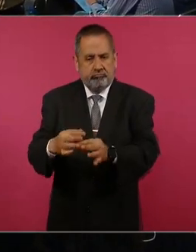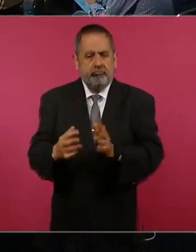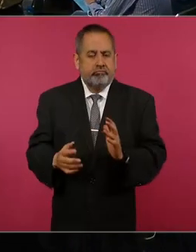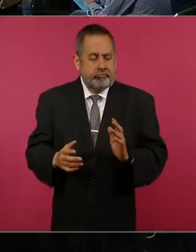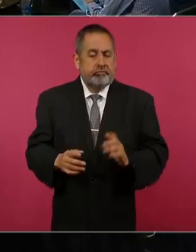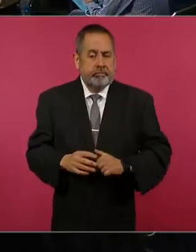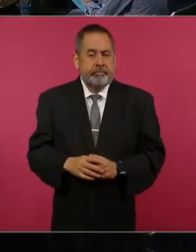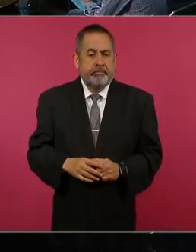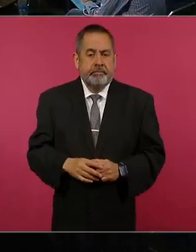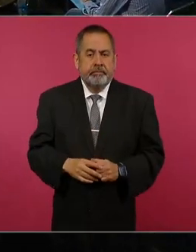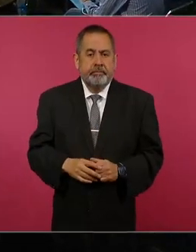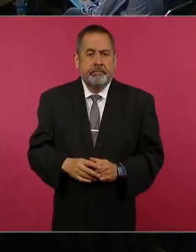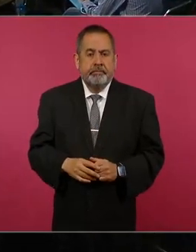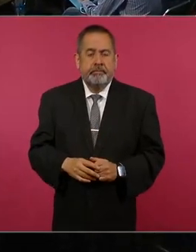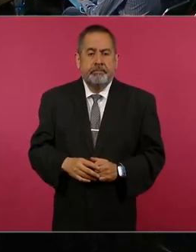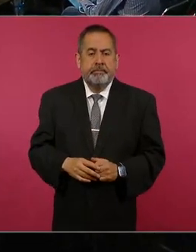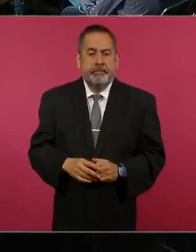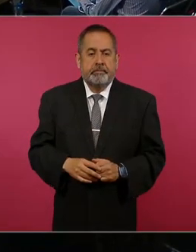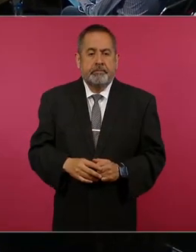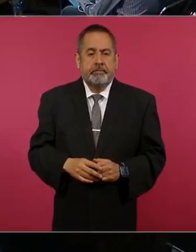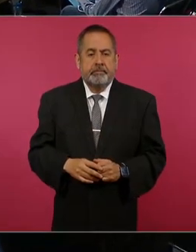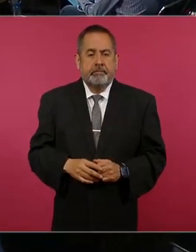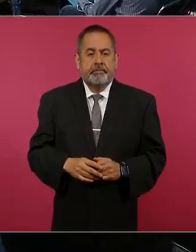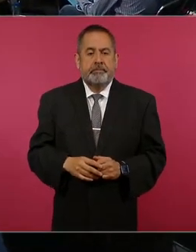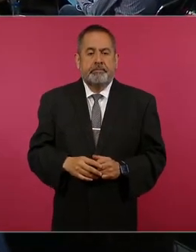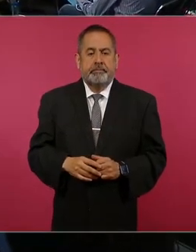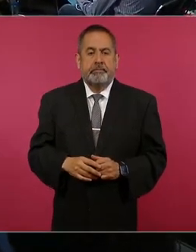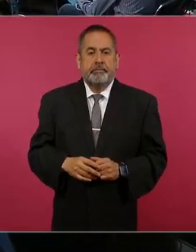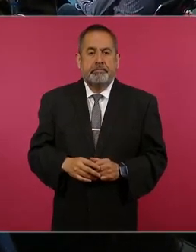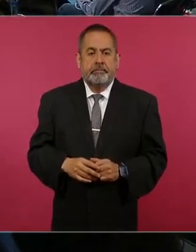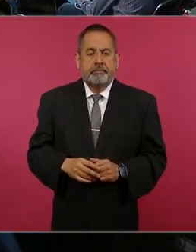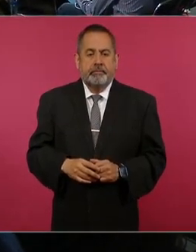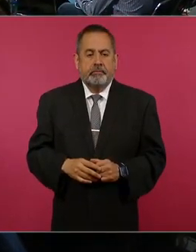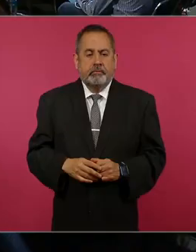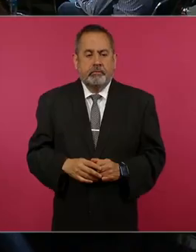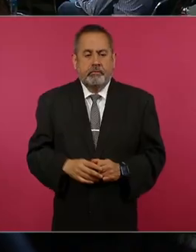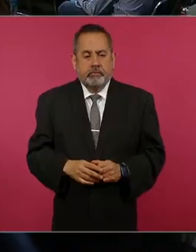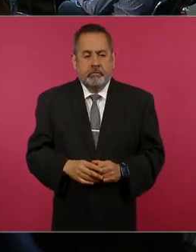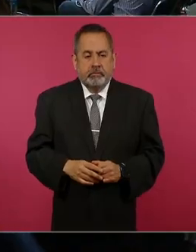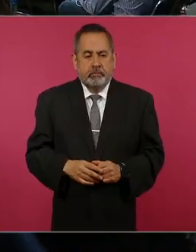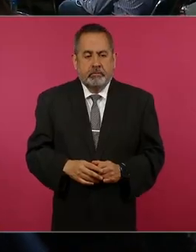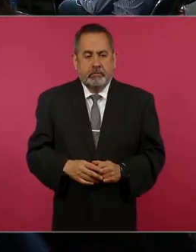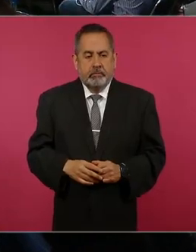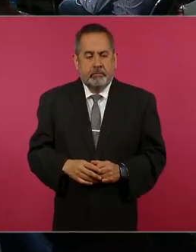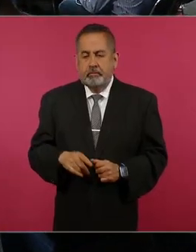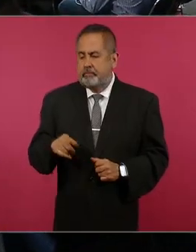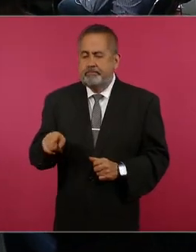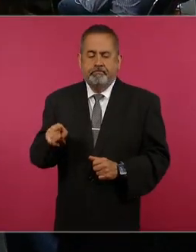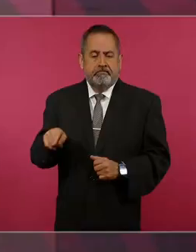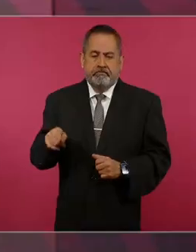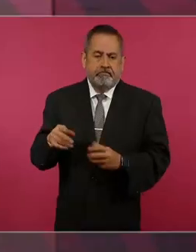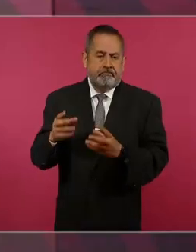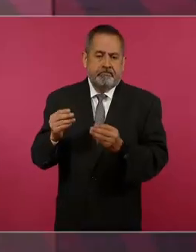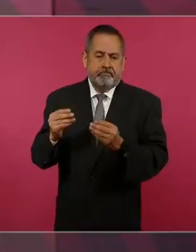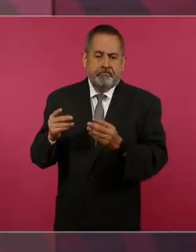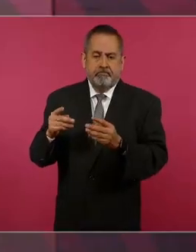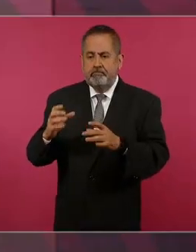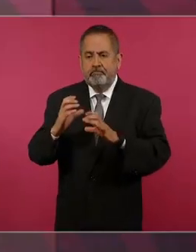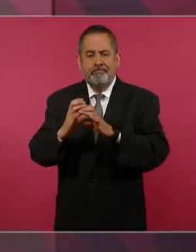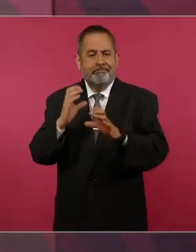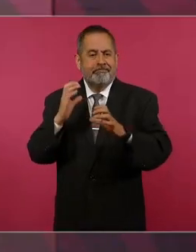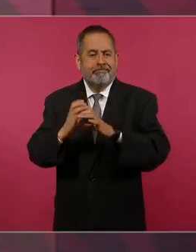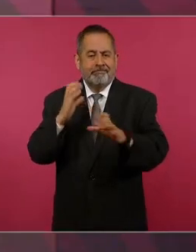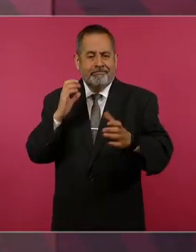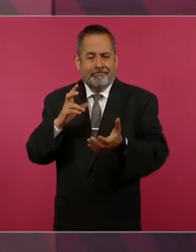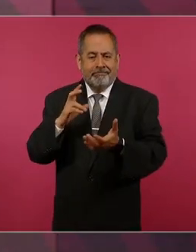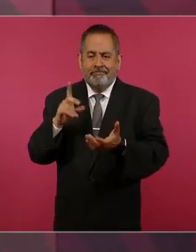son muchas las camionetas